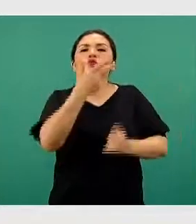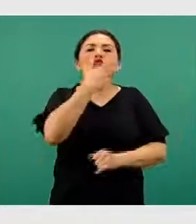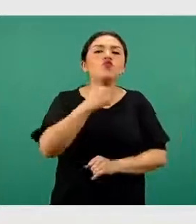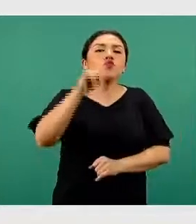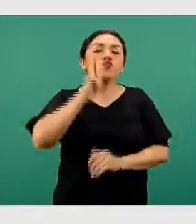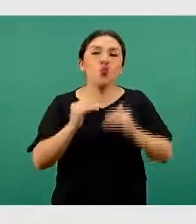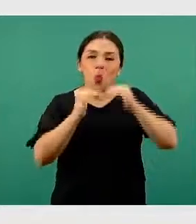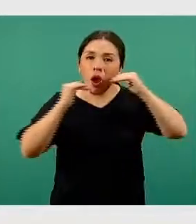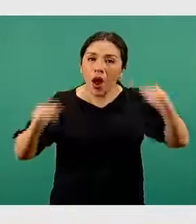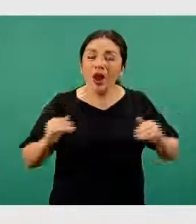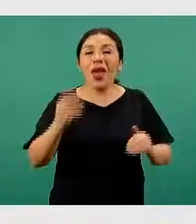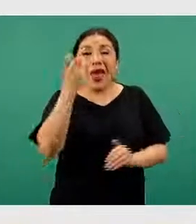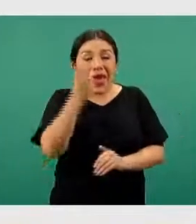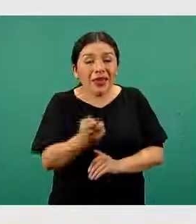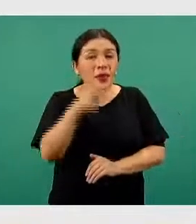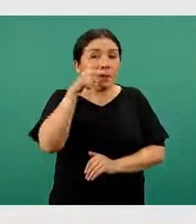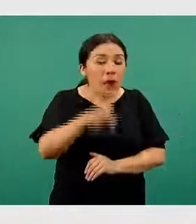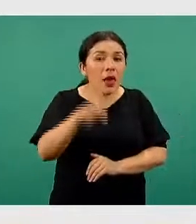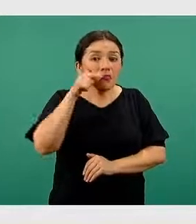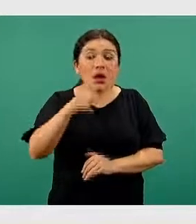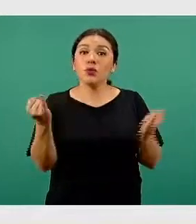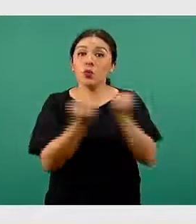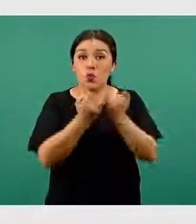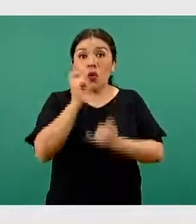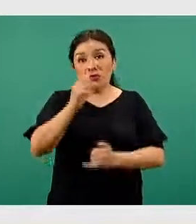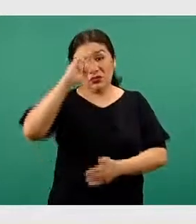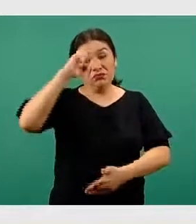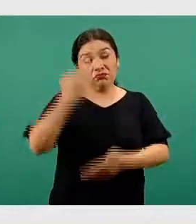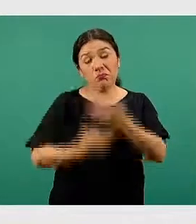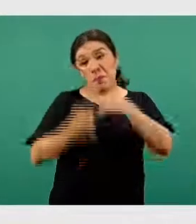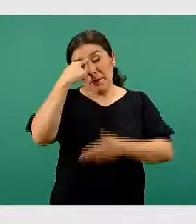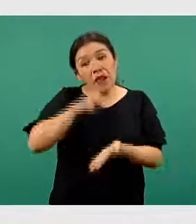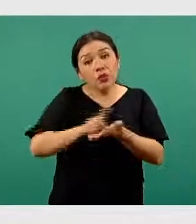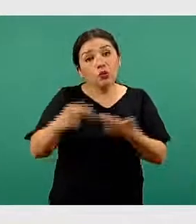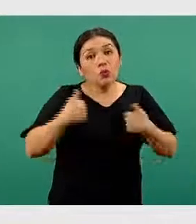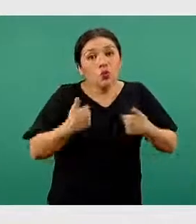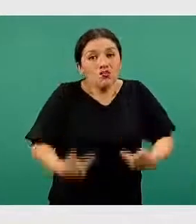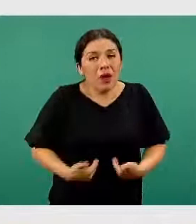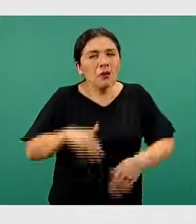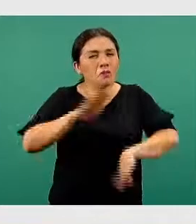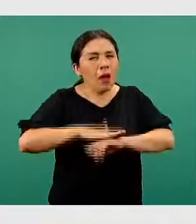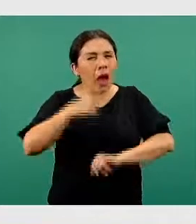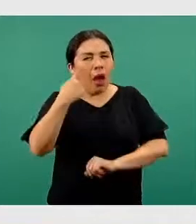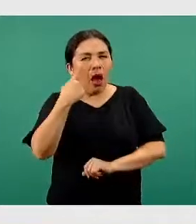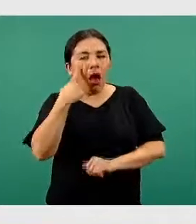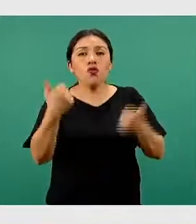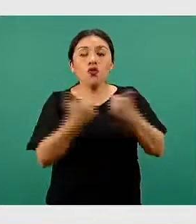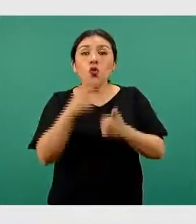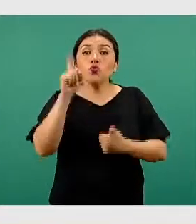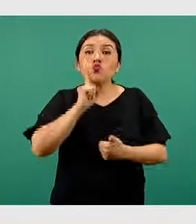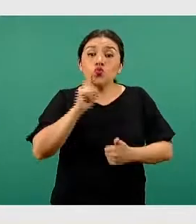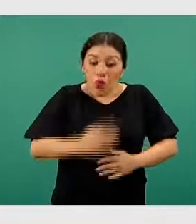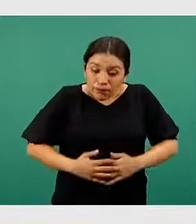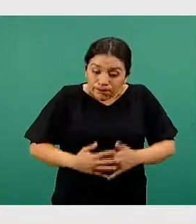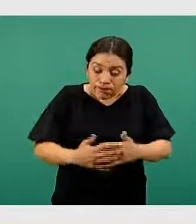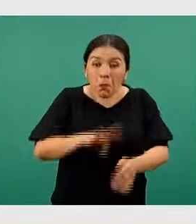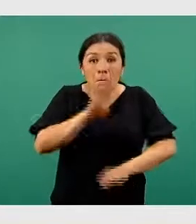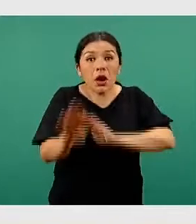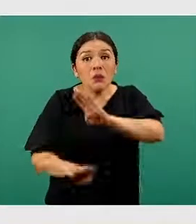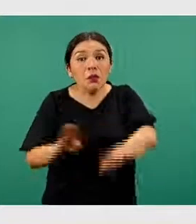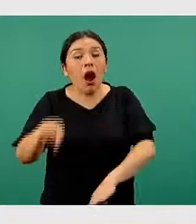siendo una violación también a los derechos humanos. Normalmente las muertes maternas se